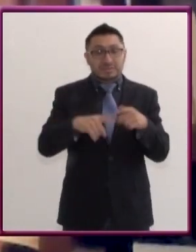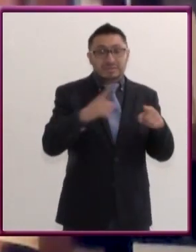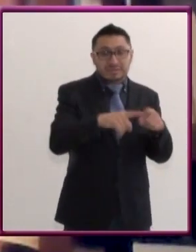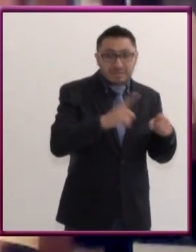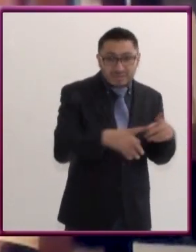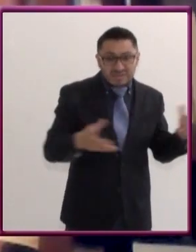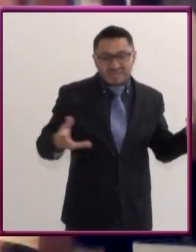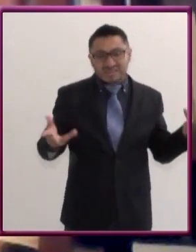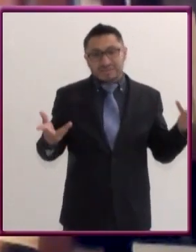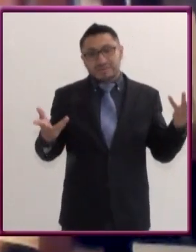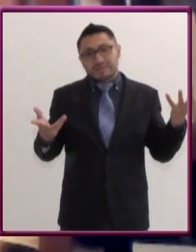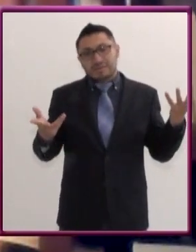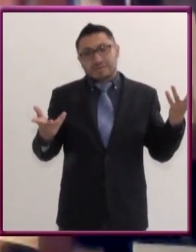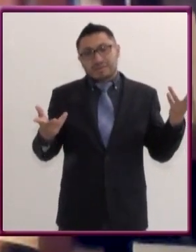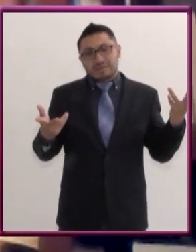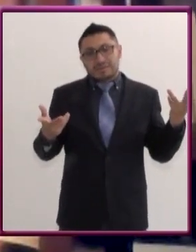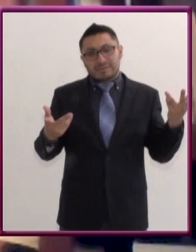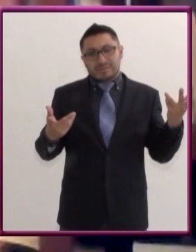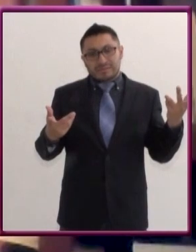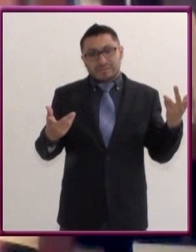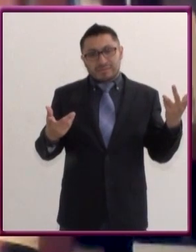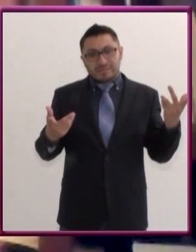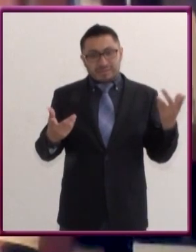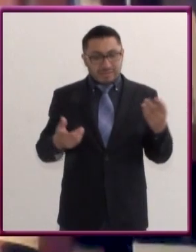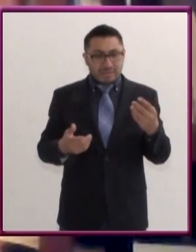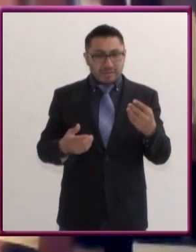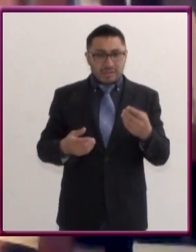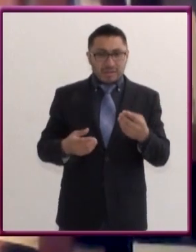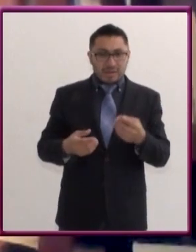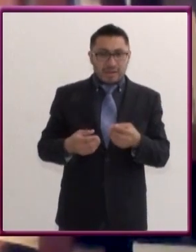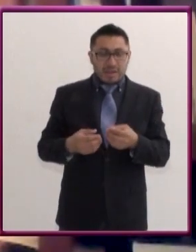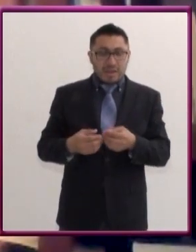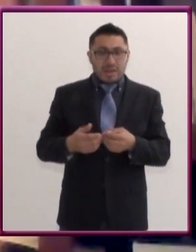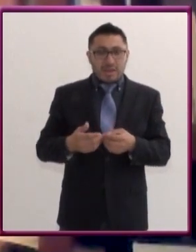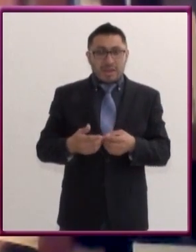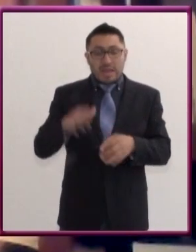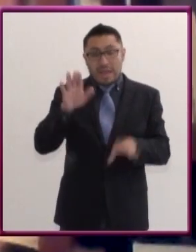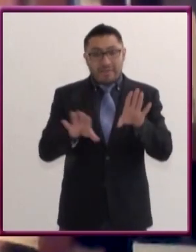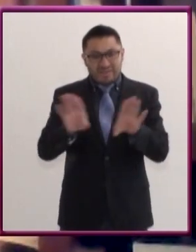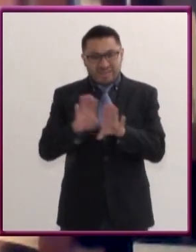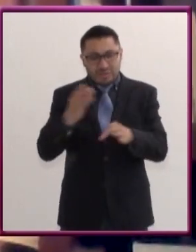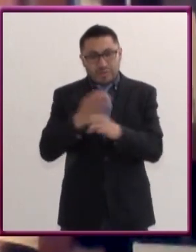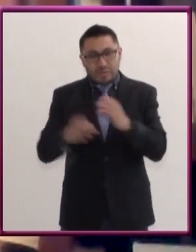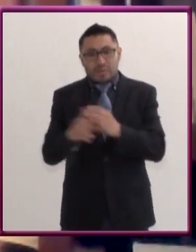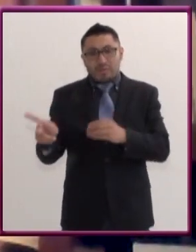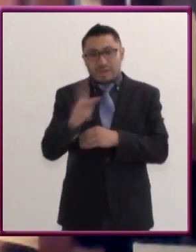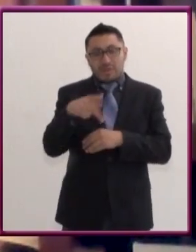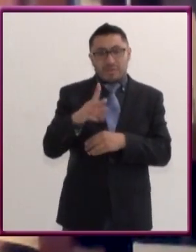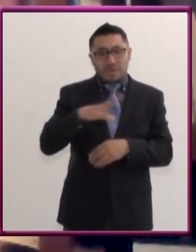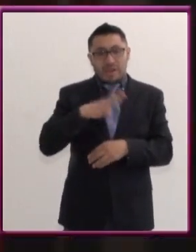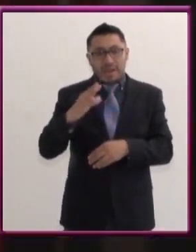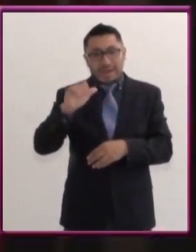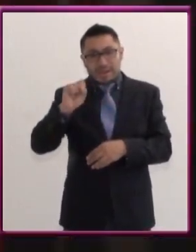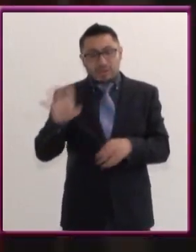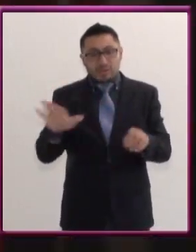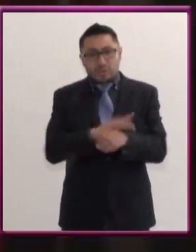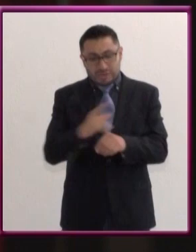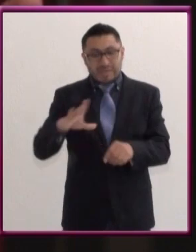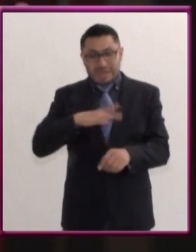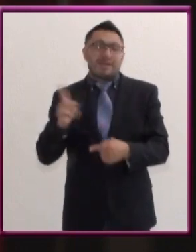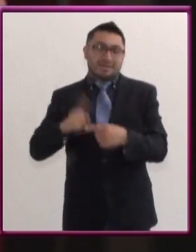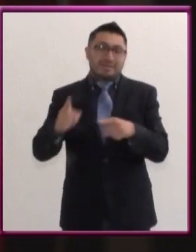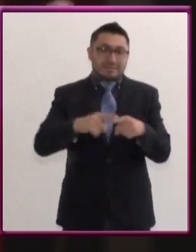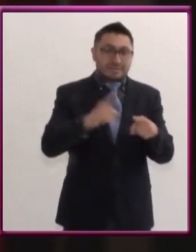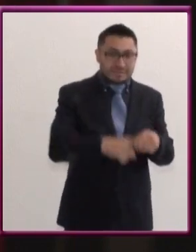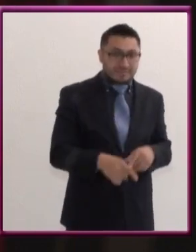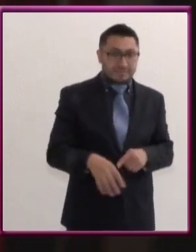otro, aun cuando las condiciones iniciales se parezcan mucho, es cuando se dice que hay un caos. Y cuando